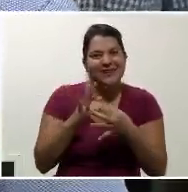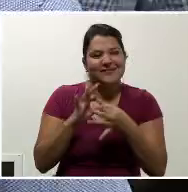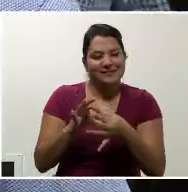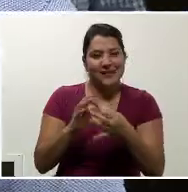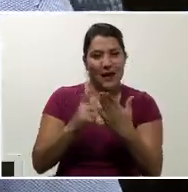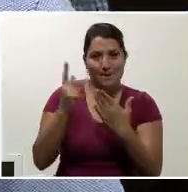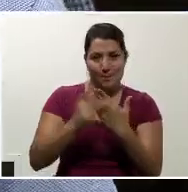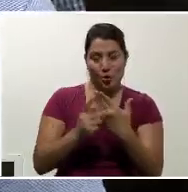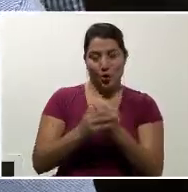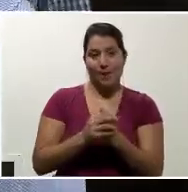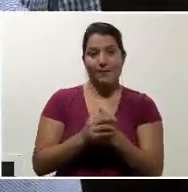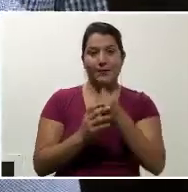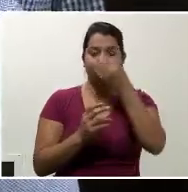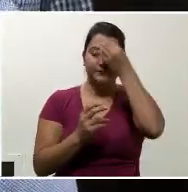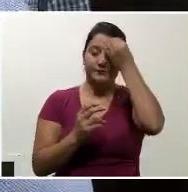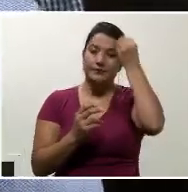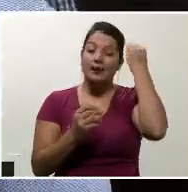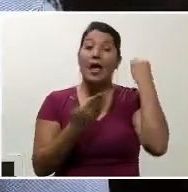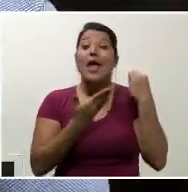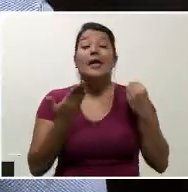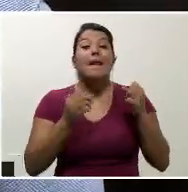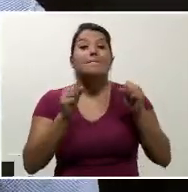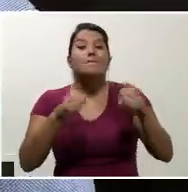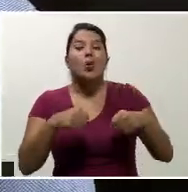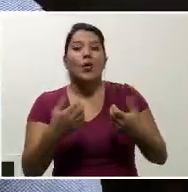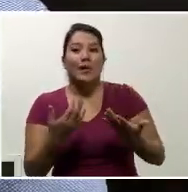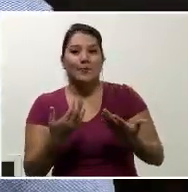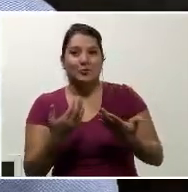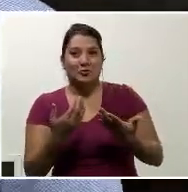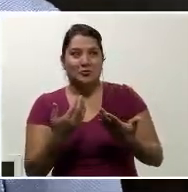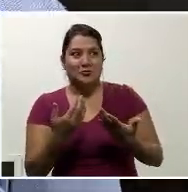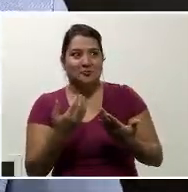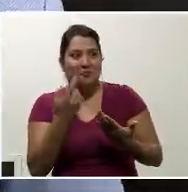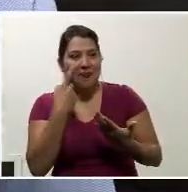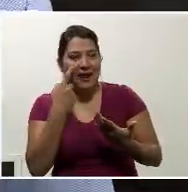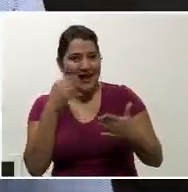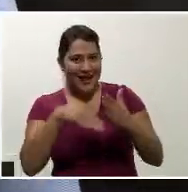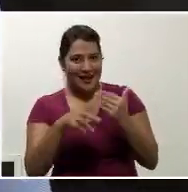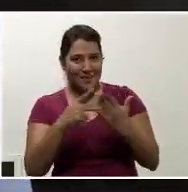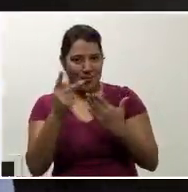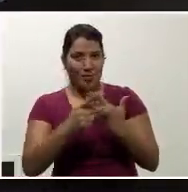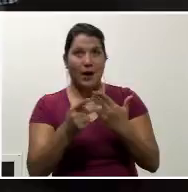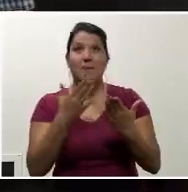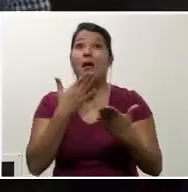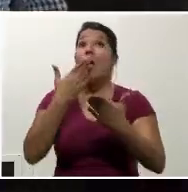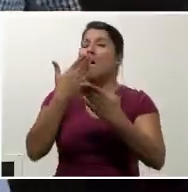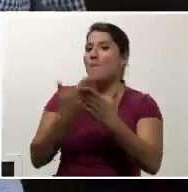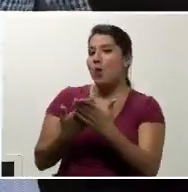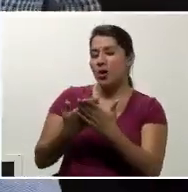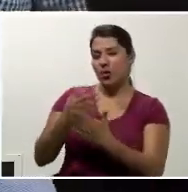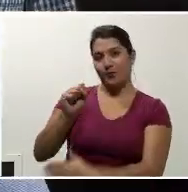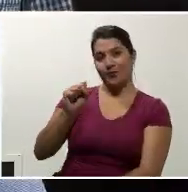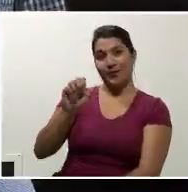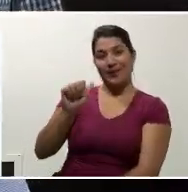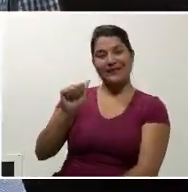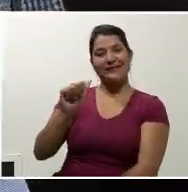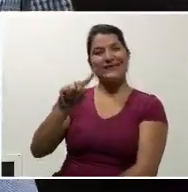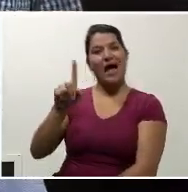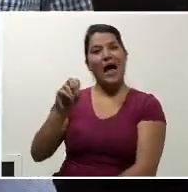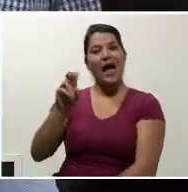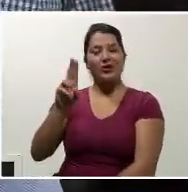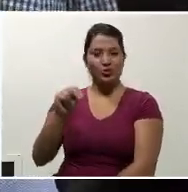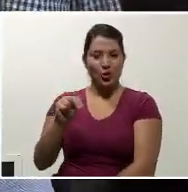este espacio de Canal 13, ¿qué es lo que podemos esperar de este reality show? Bueno, La Sazón que nos une es el primer reality show de